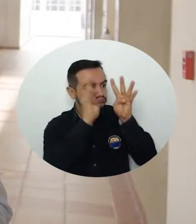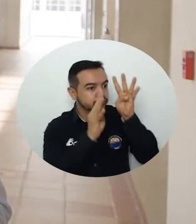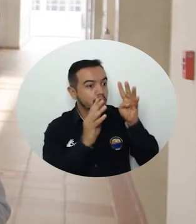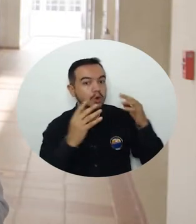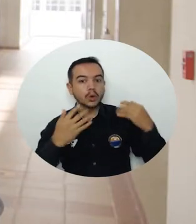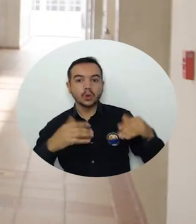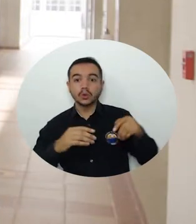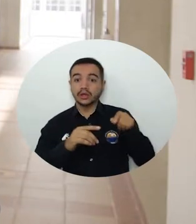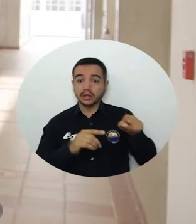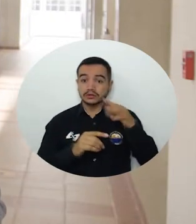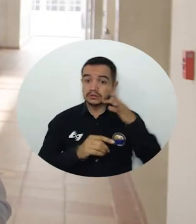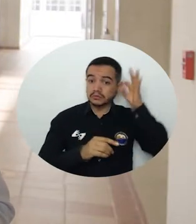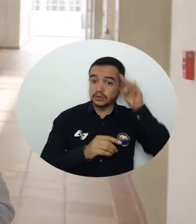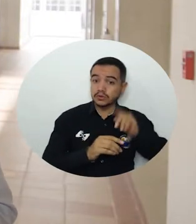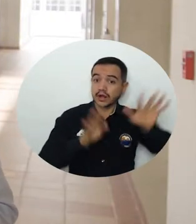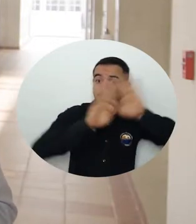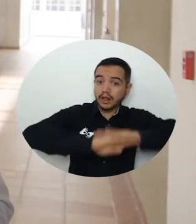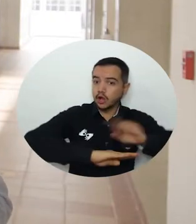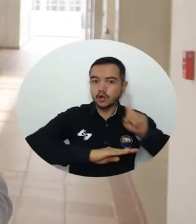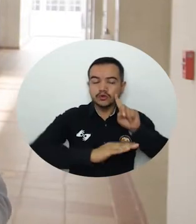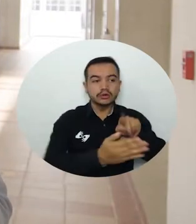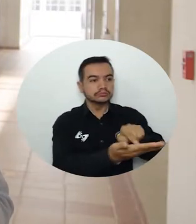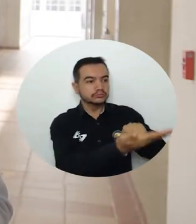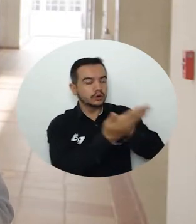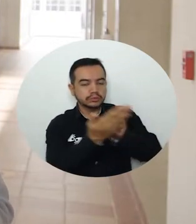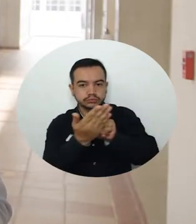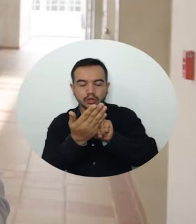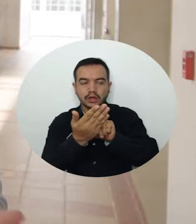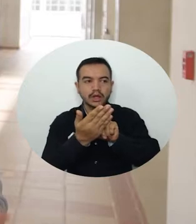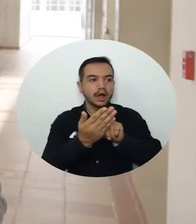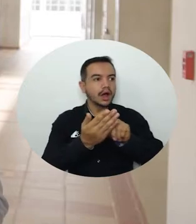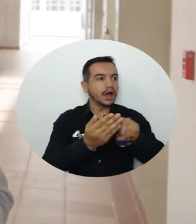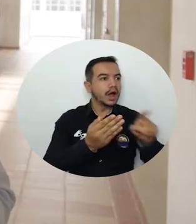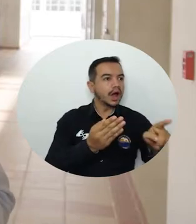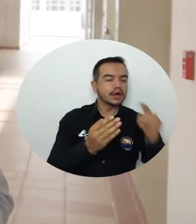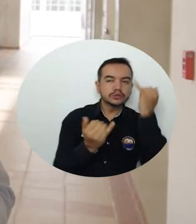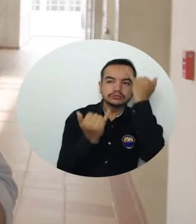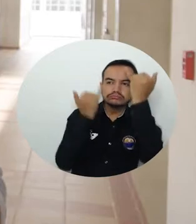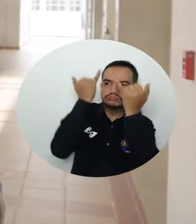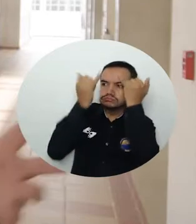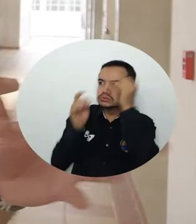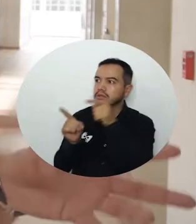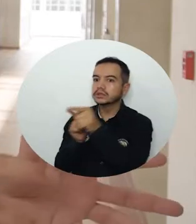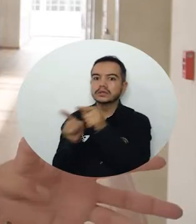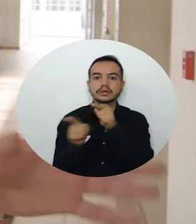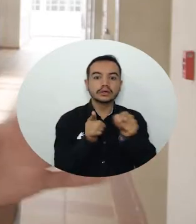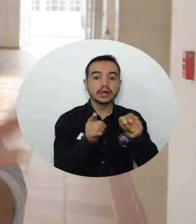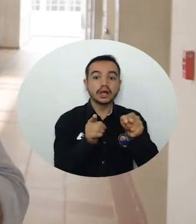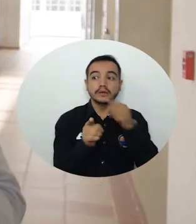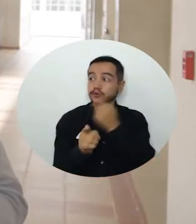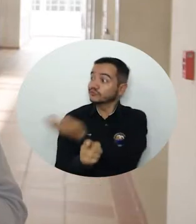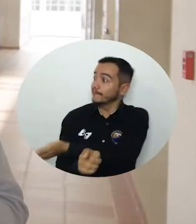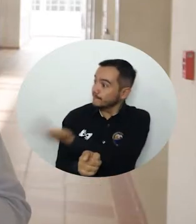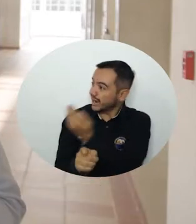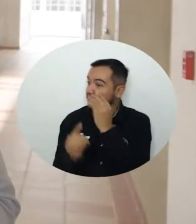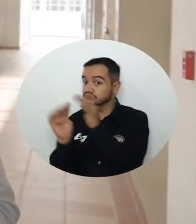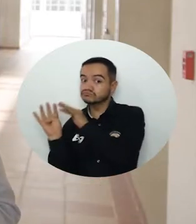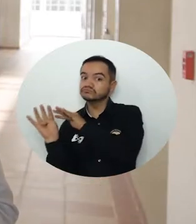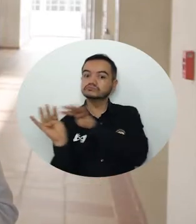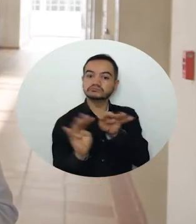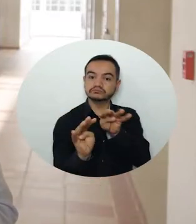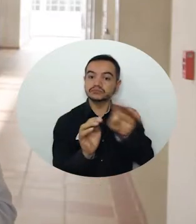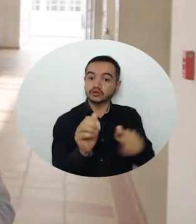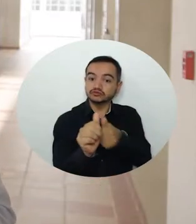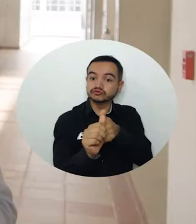que dijeron, mira, aquí está mi innovación. Y qué chévere poder no solamente visibilizarlos, que más gente de Uni Magdalena vaya y los siga,